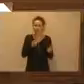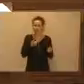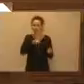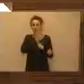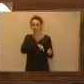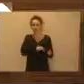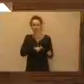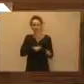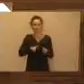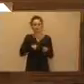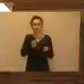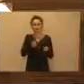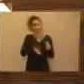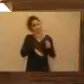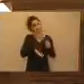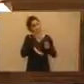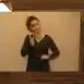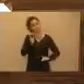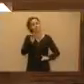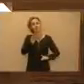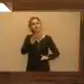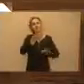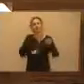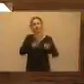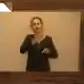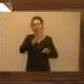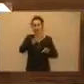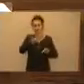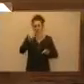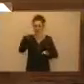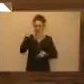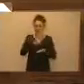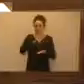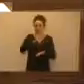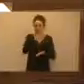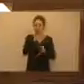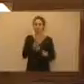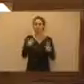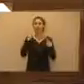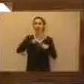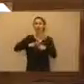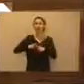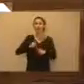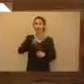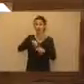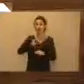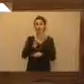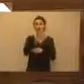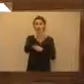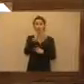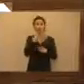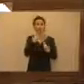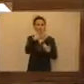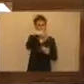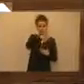ir a los tribunales, lo hemos hecho. Hay varios ex altos cargos socialistas que están imputados en el caso del Museo de la Raíz de una denuncia nuestra. No